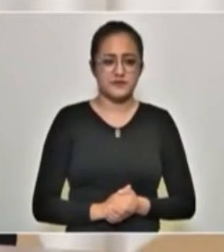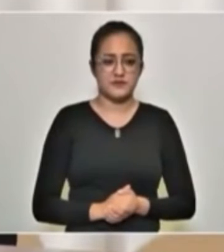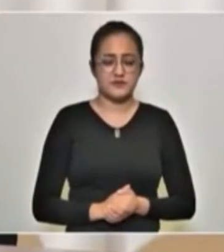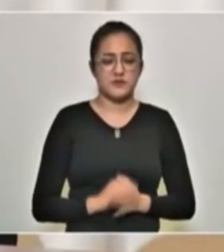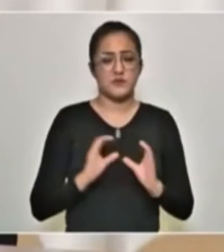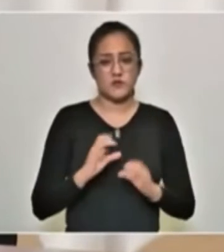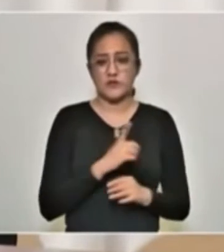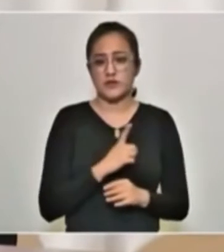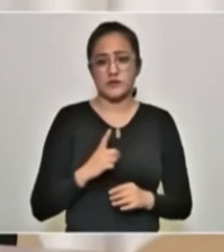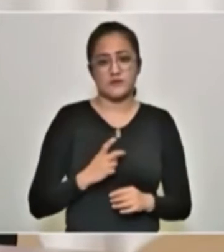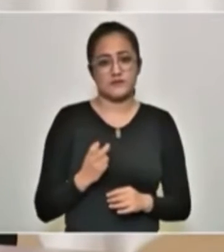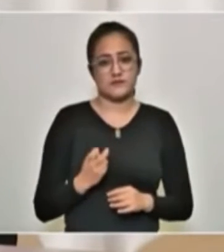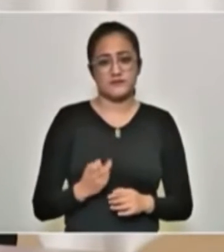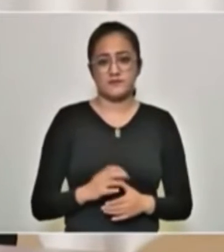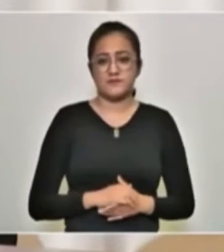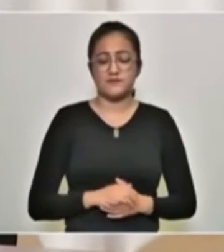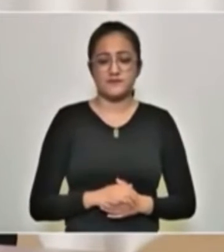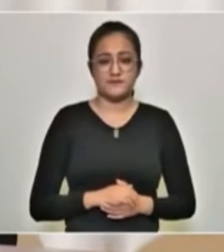cuidarnos.